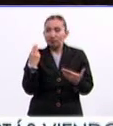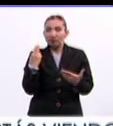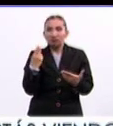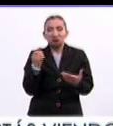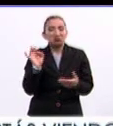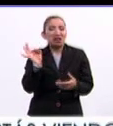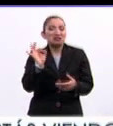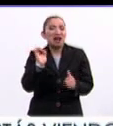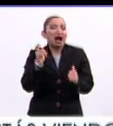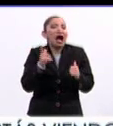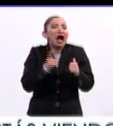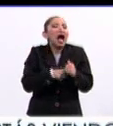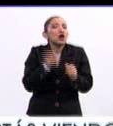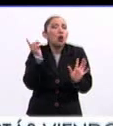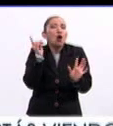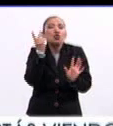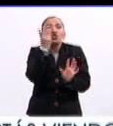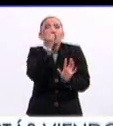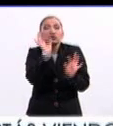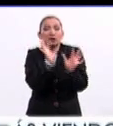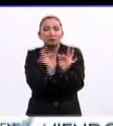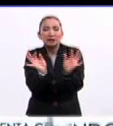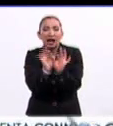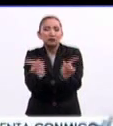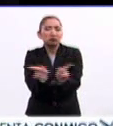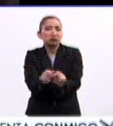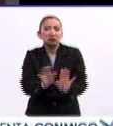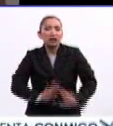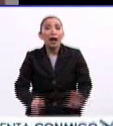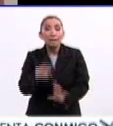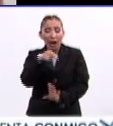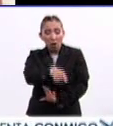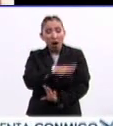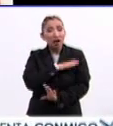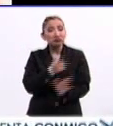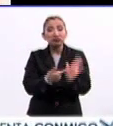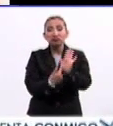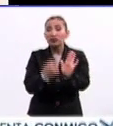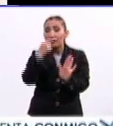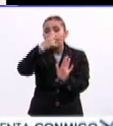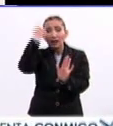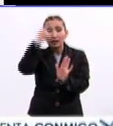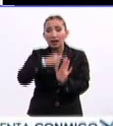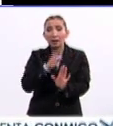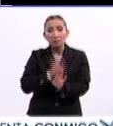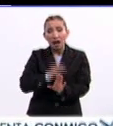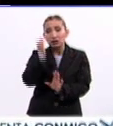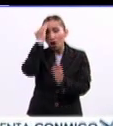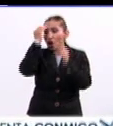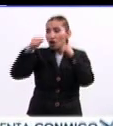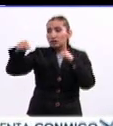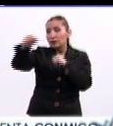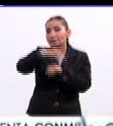algunos un par de explicacioncitas, pero ahí están y son contundentes. Son los que más se conocen, no es en vano. Sí,